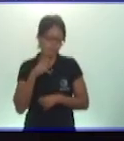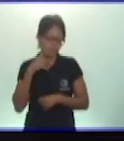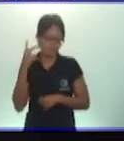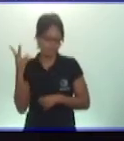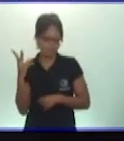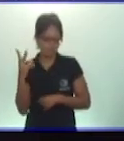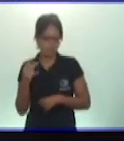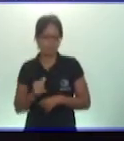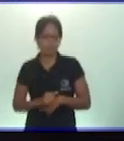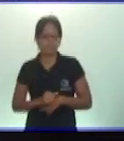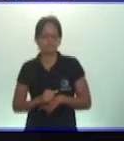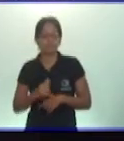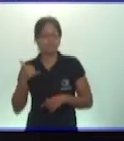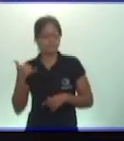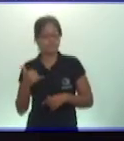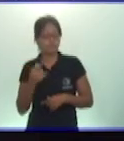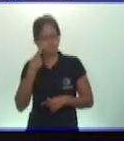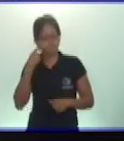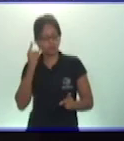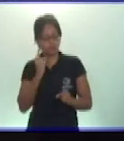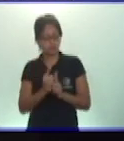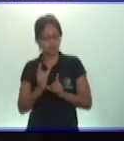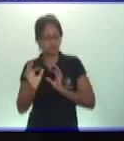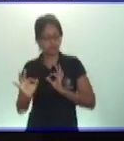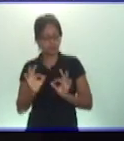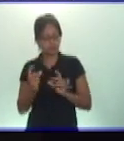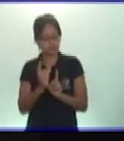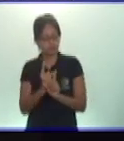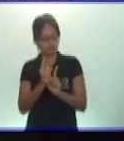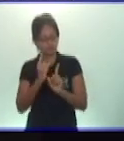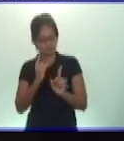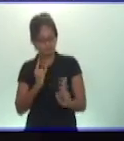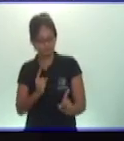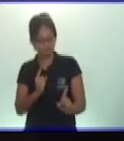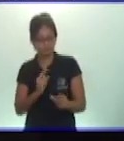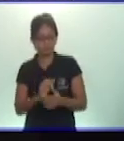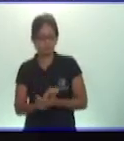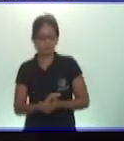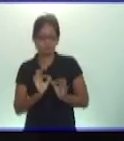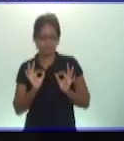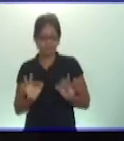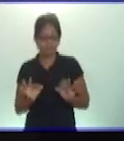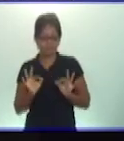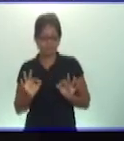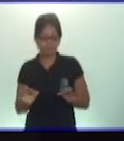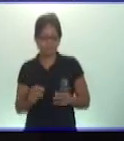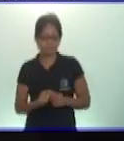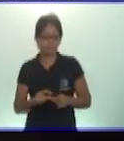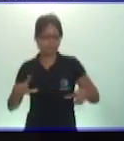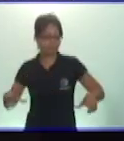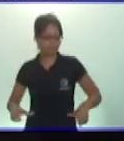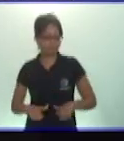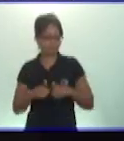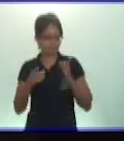Recuerde mantener el distanciamiento social en todos los lugares donde usted se encuentre. Cumpla las medidas